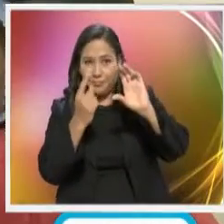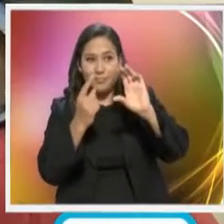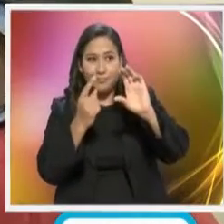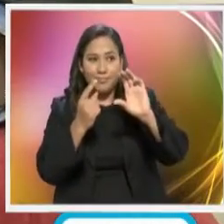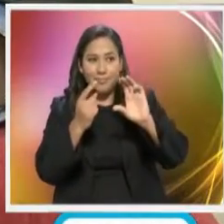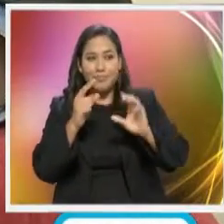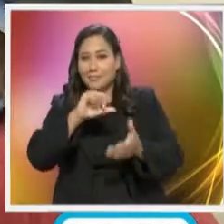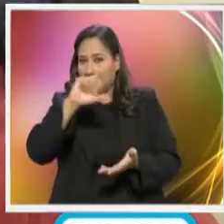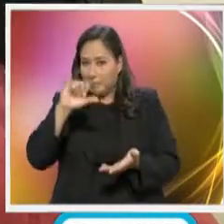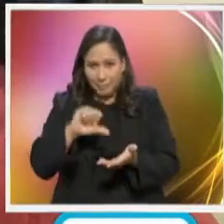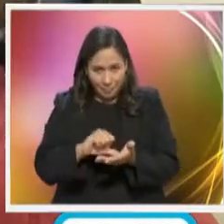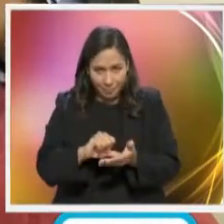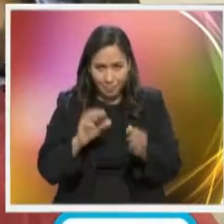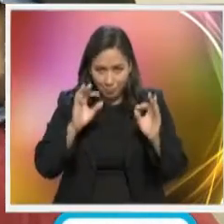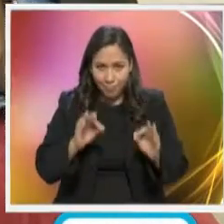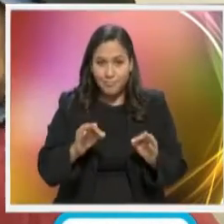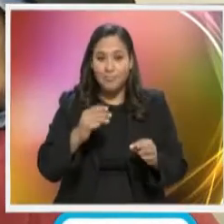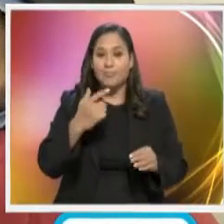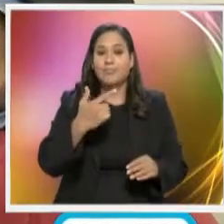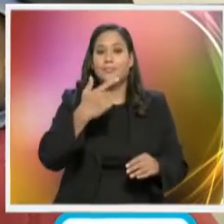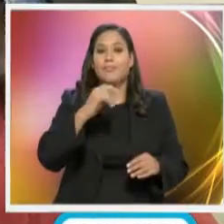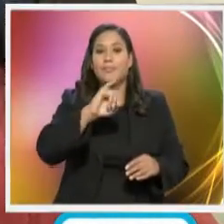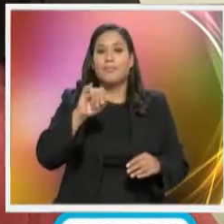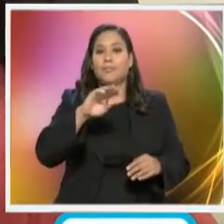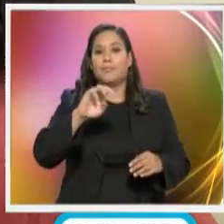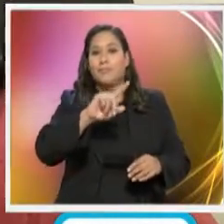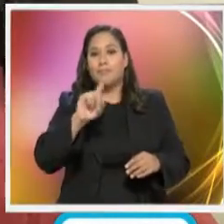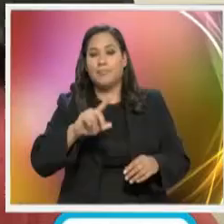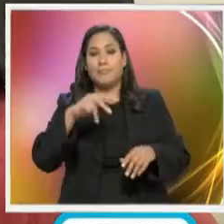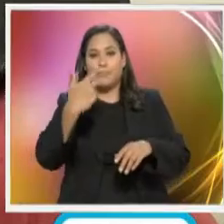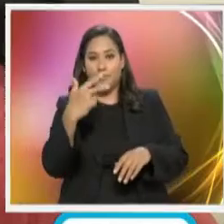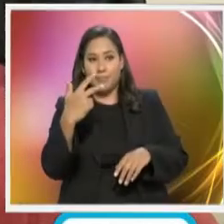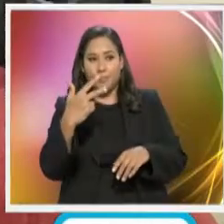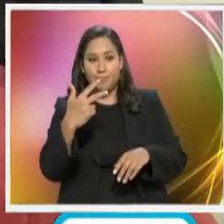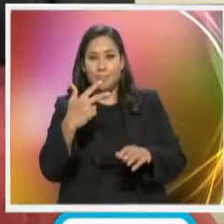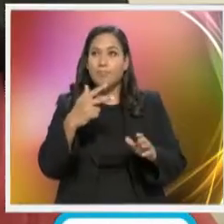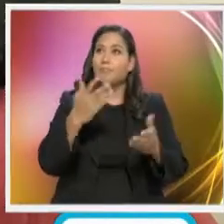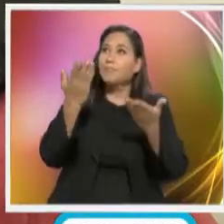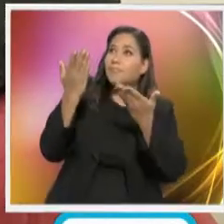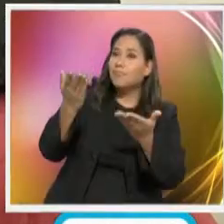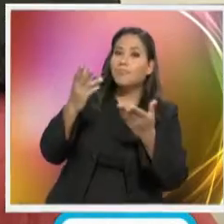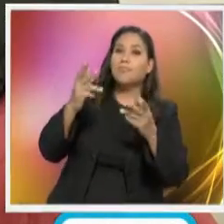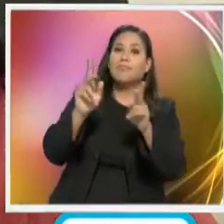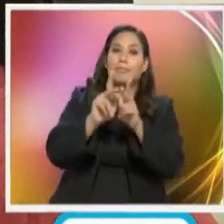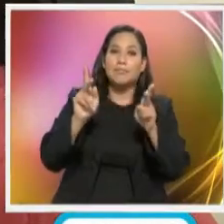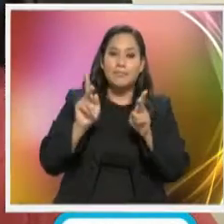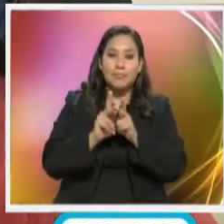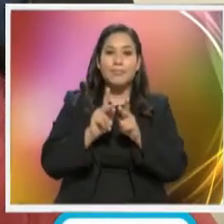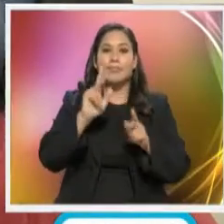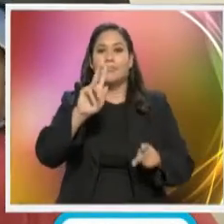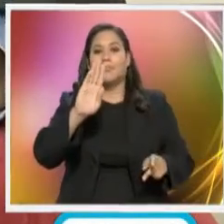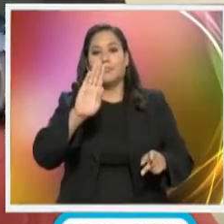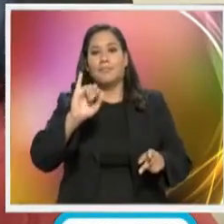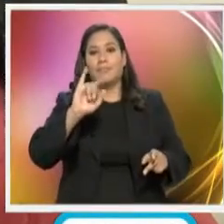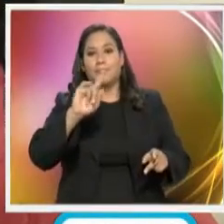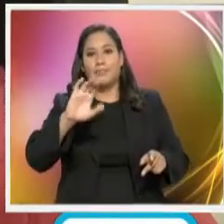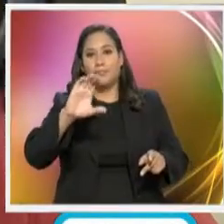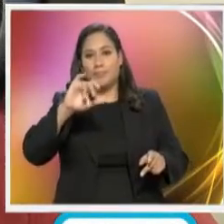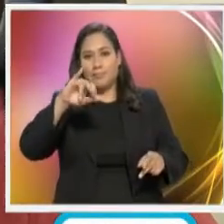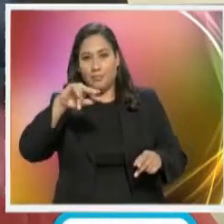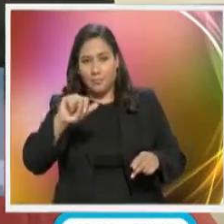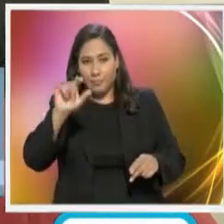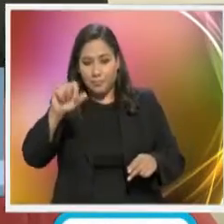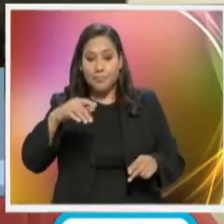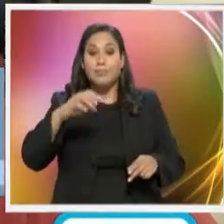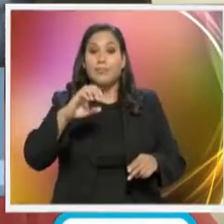21, en pleno centro histórico, es Jiménez 13, el mayor referente es la Plaza Vizcaínas, ahí estamos ubicados,